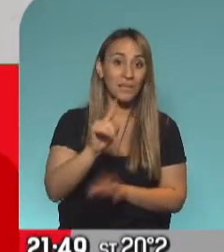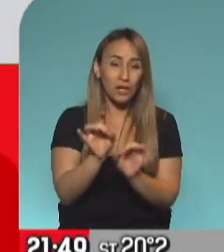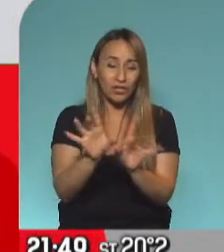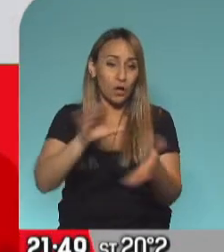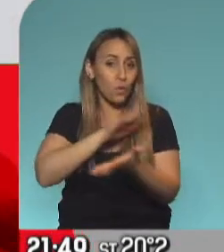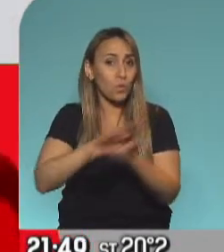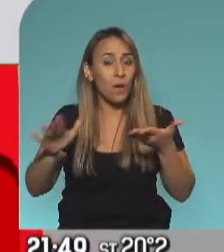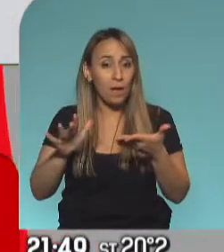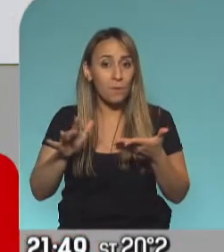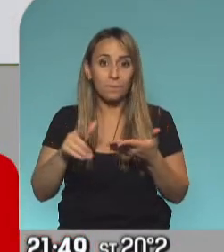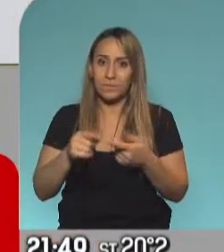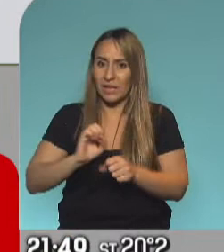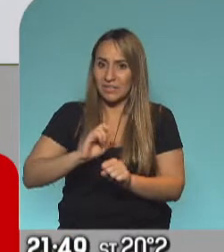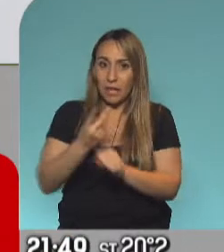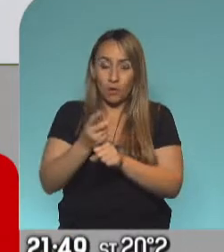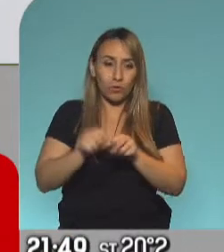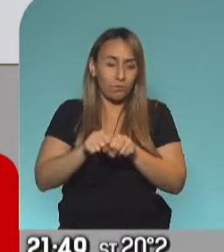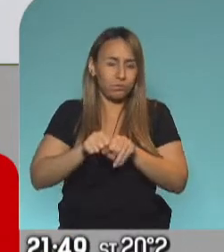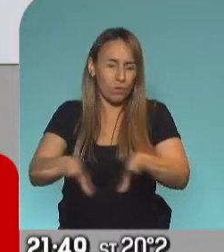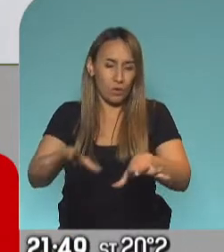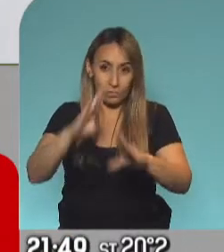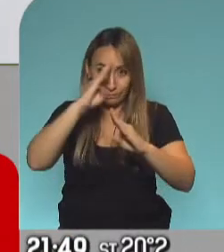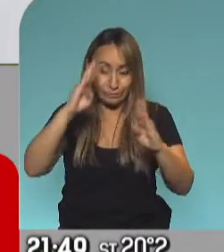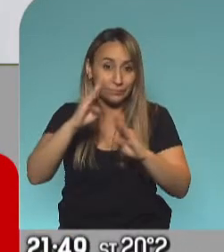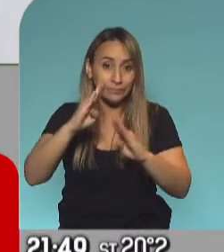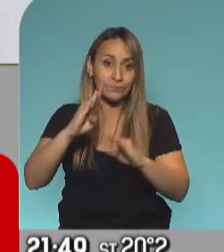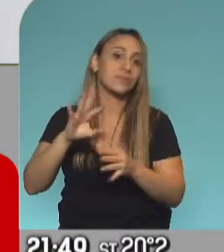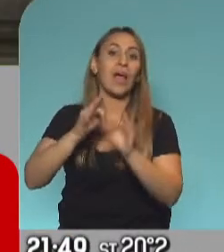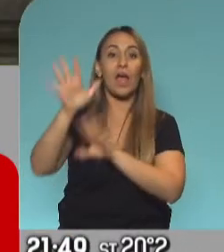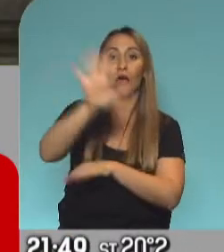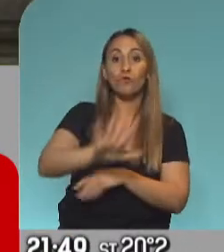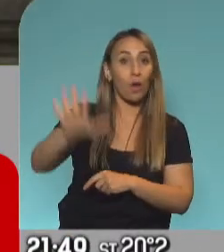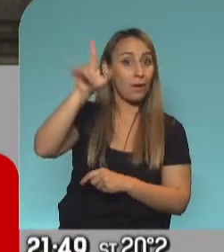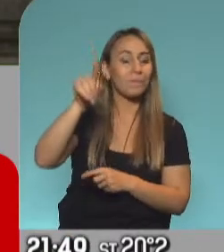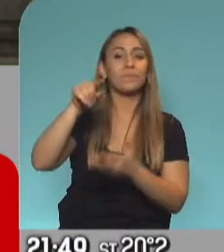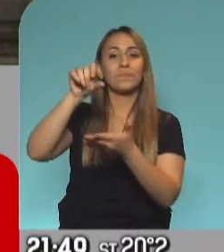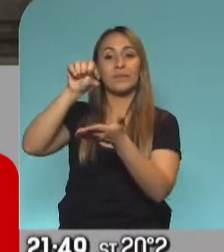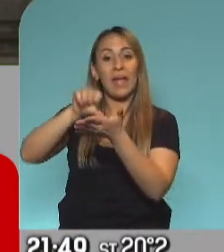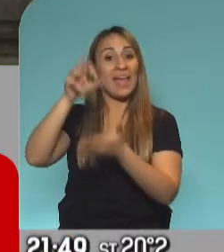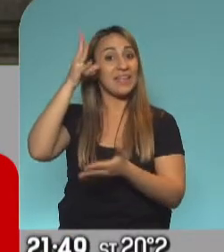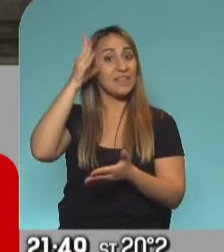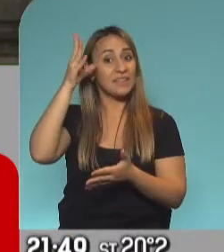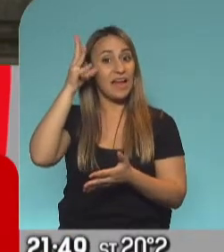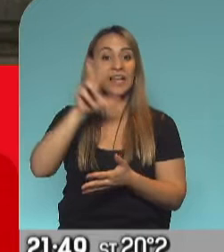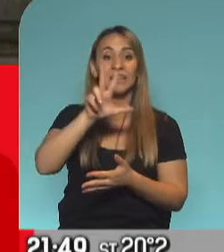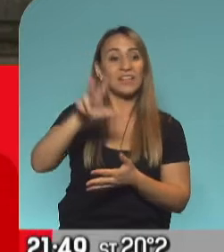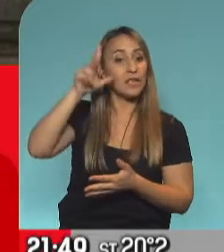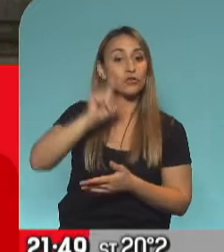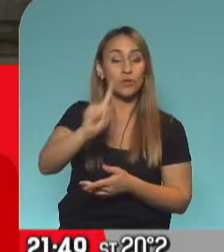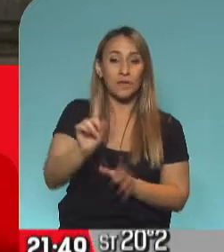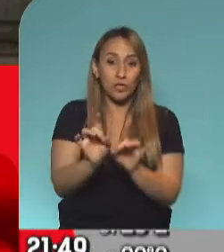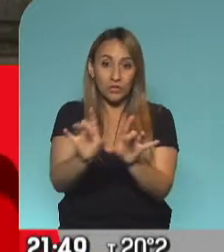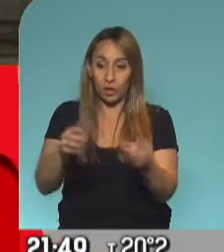de la explosión de la segunda ola de coronavirus en Europa. En Italia, en tanto, con casi 38.000 contagios en las